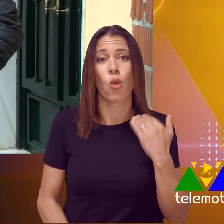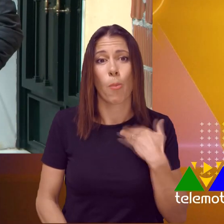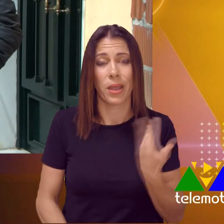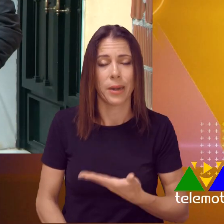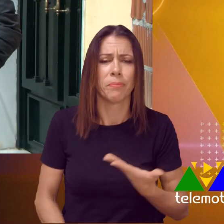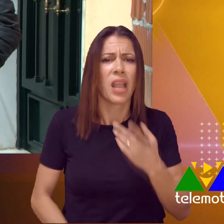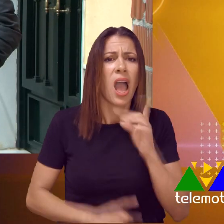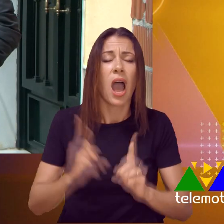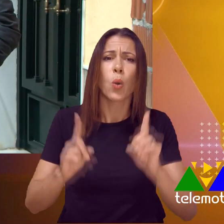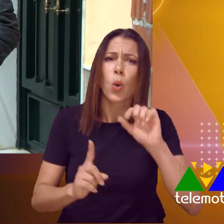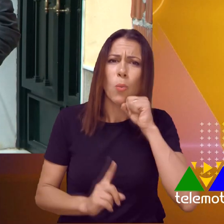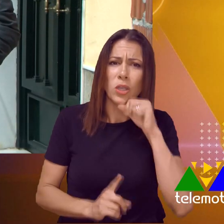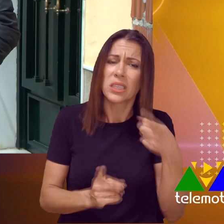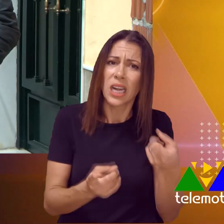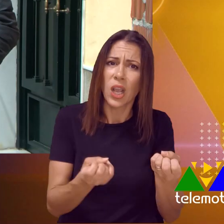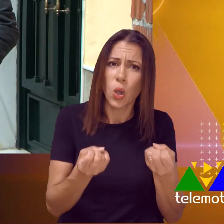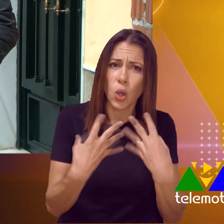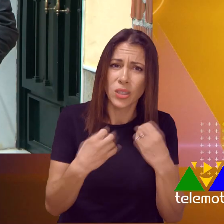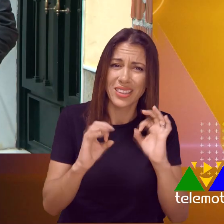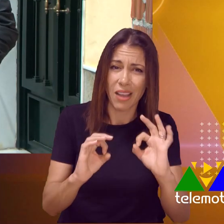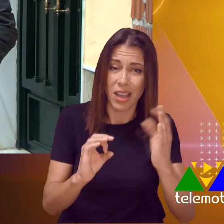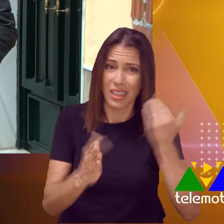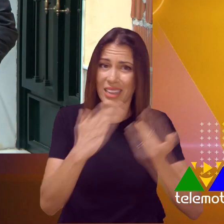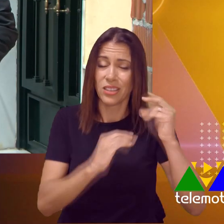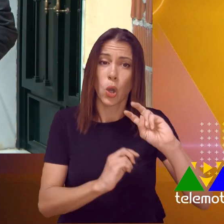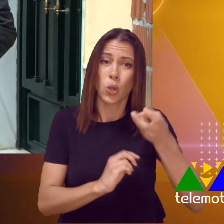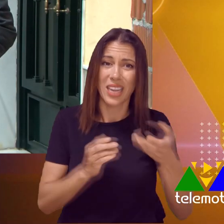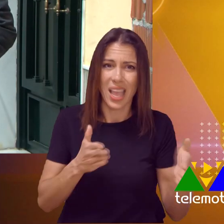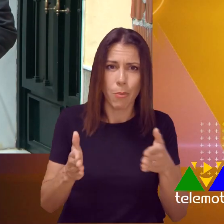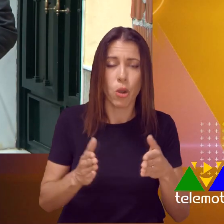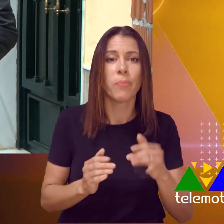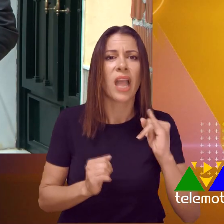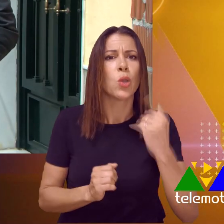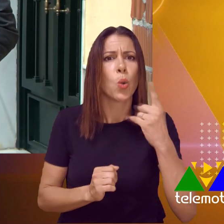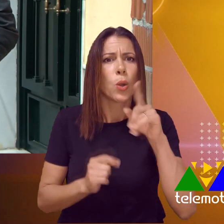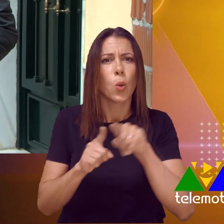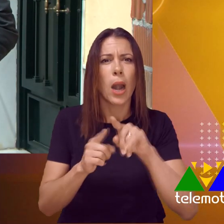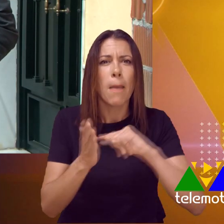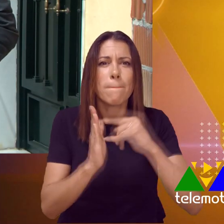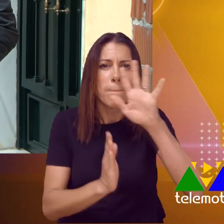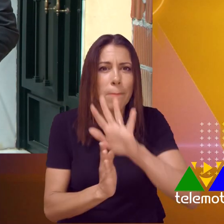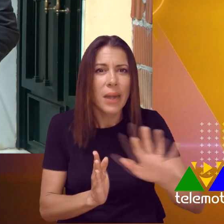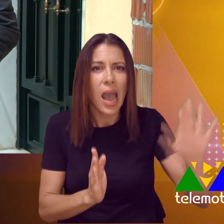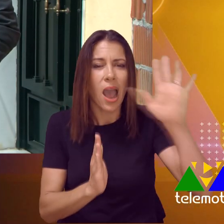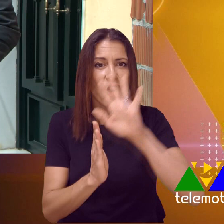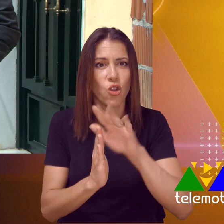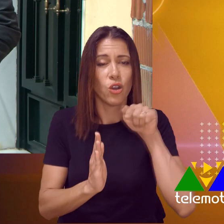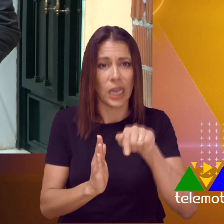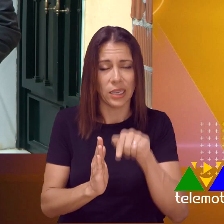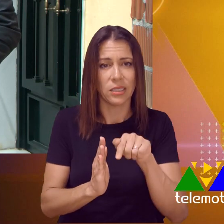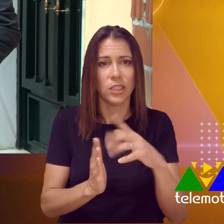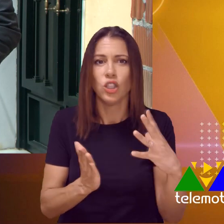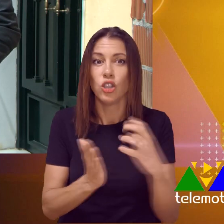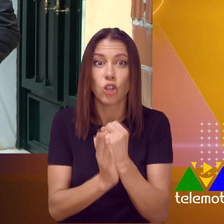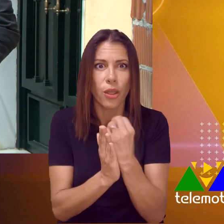motrileño de otras épocas, había un plano donde estaban todas las